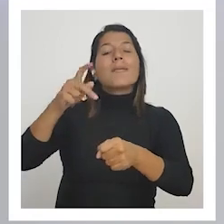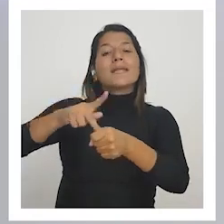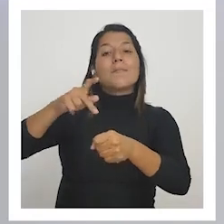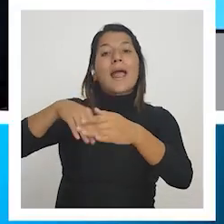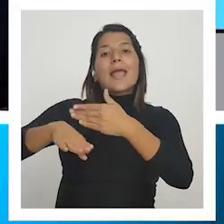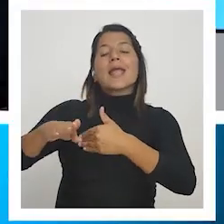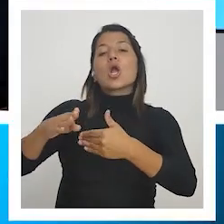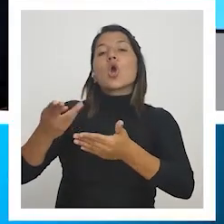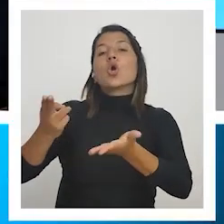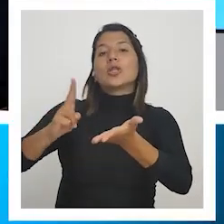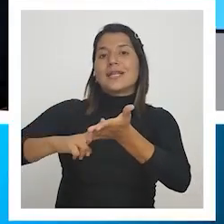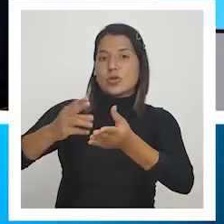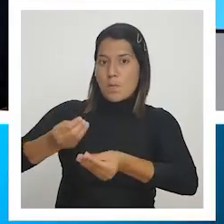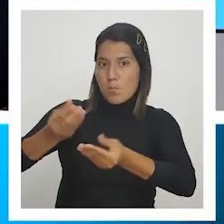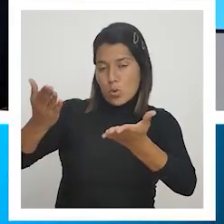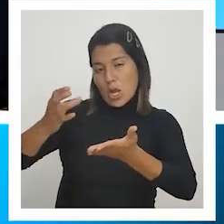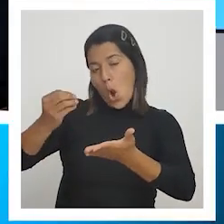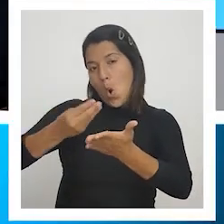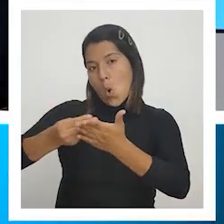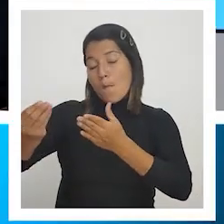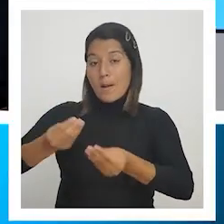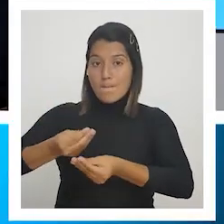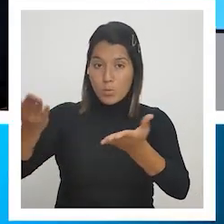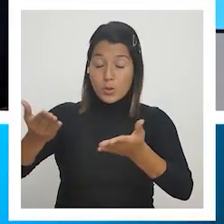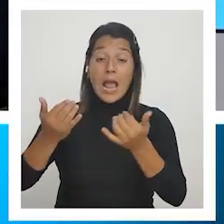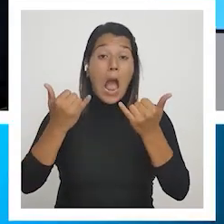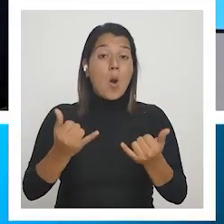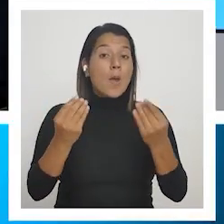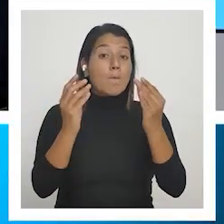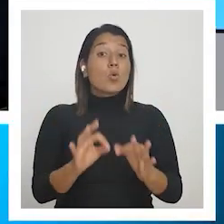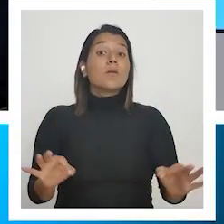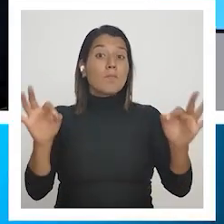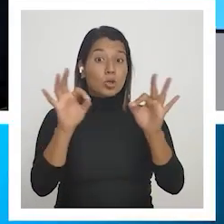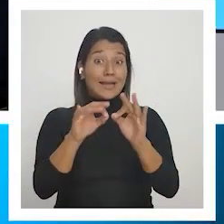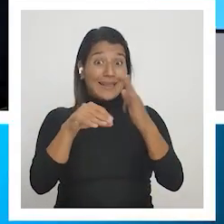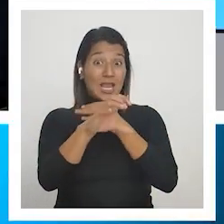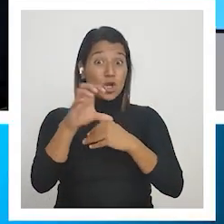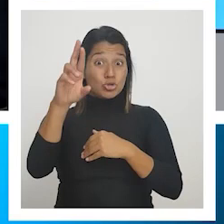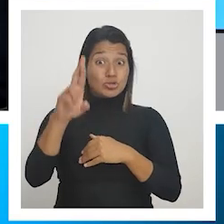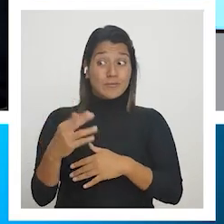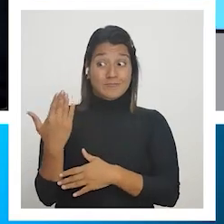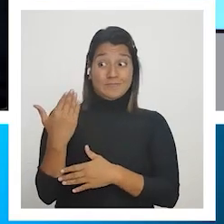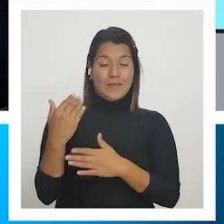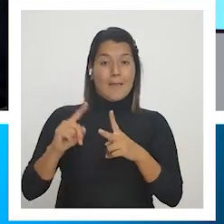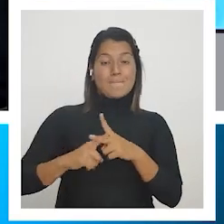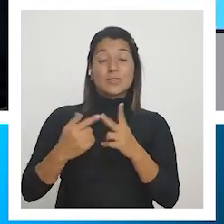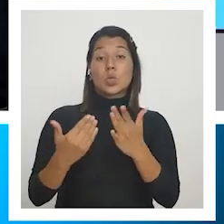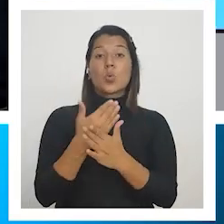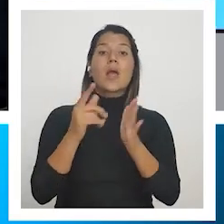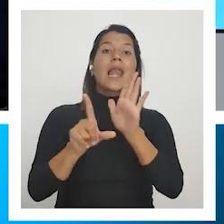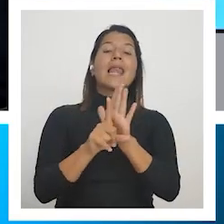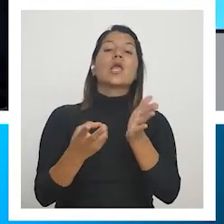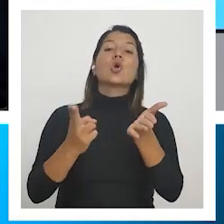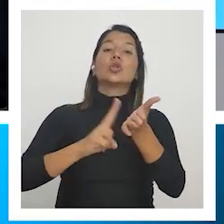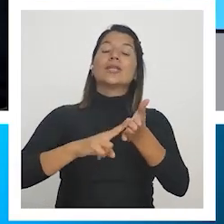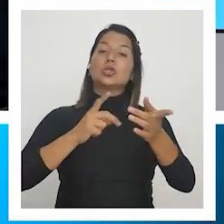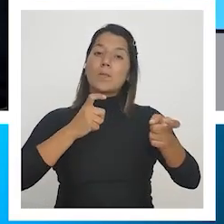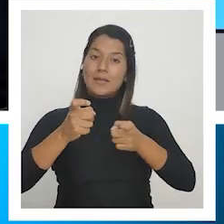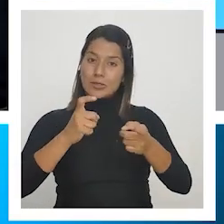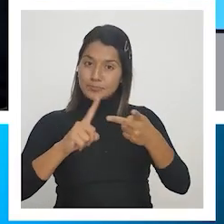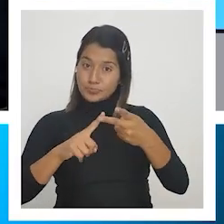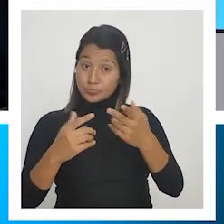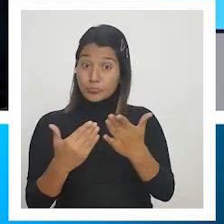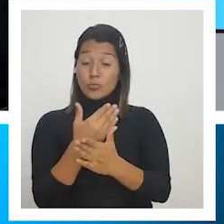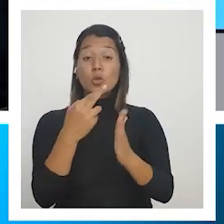es que en el caso de nuestro país, pues recientemente empezó a regir la nueva ley de contratación administrativa, el nuevo reglamento de la ley